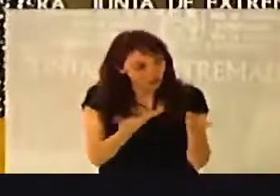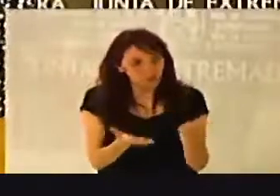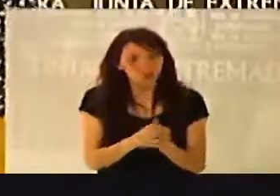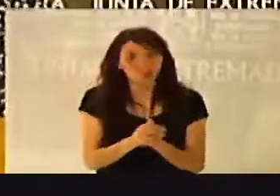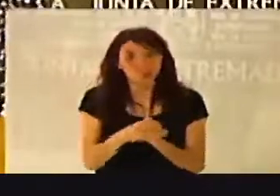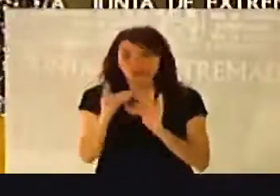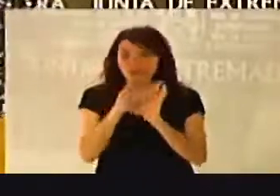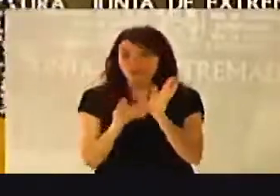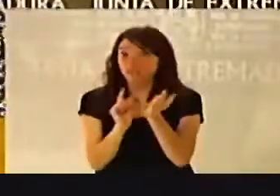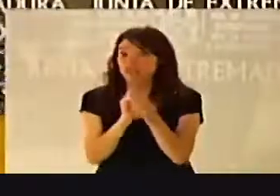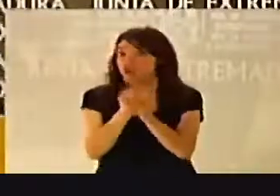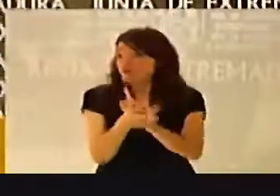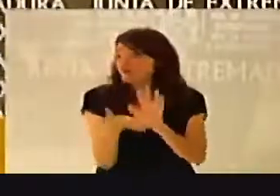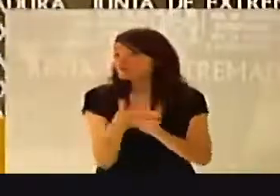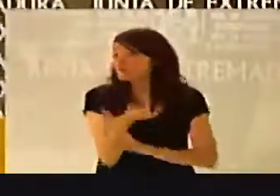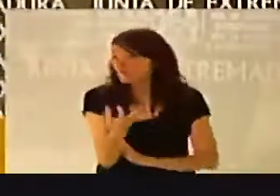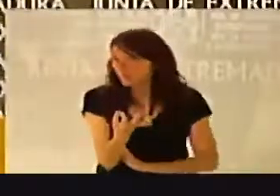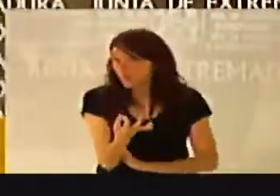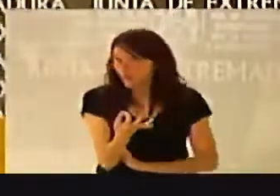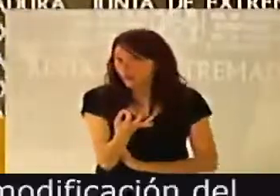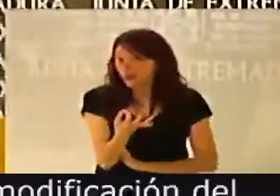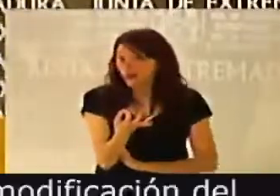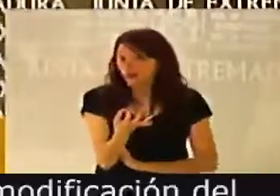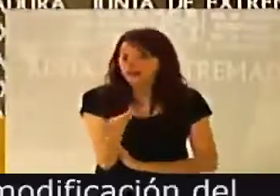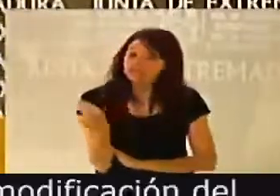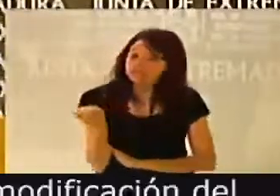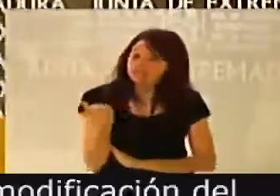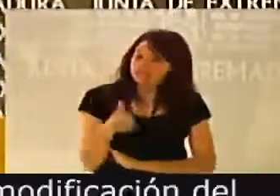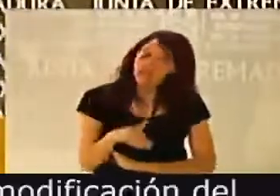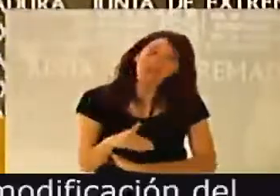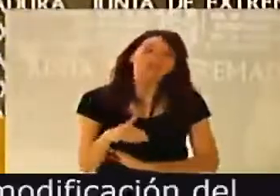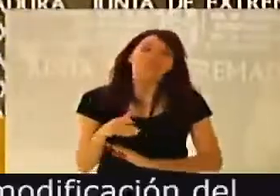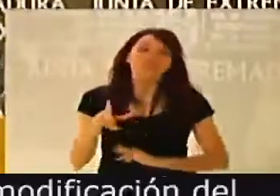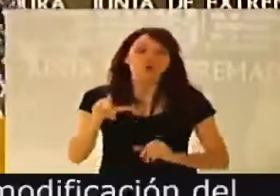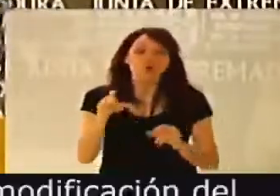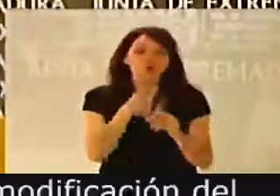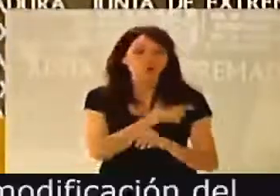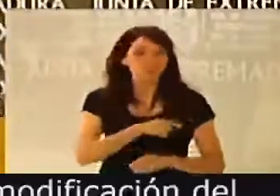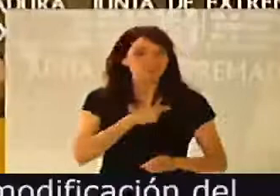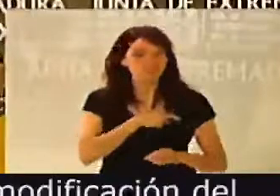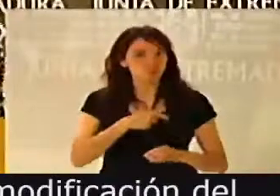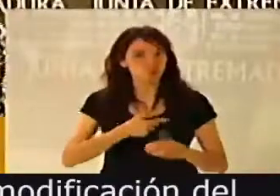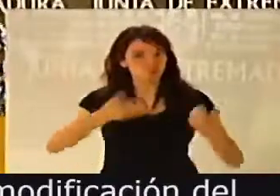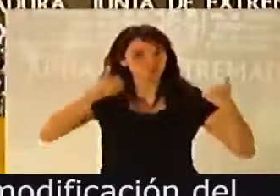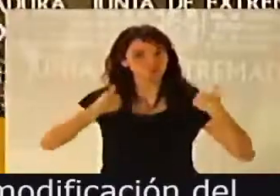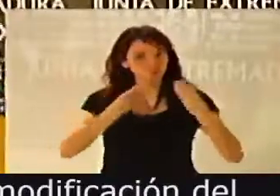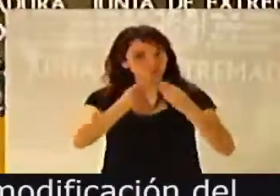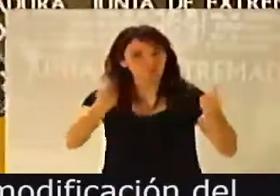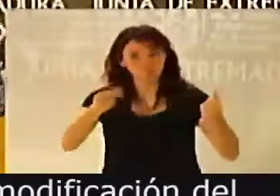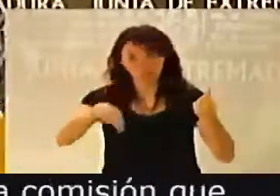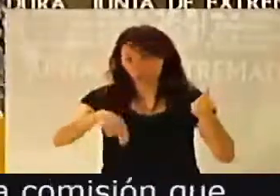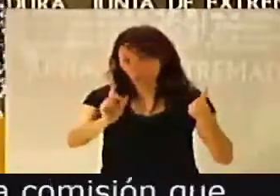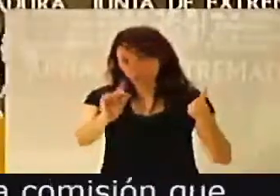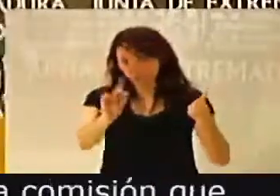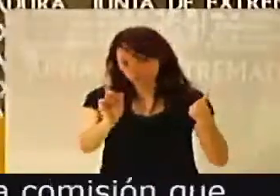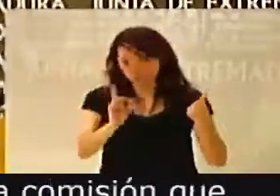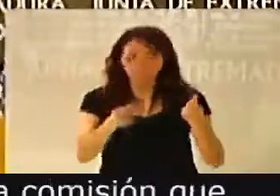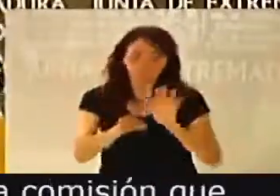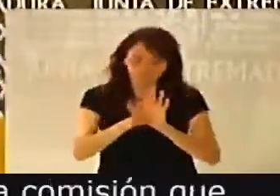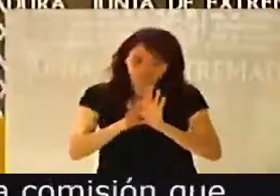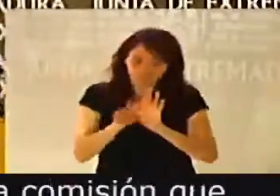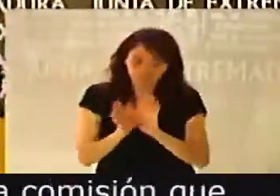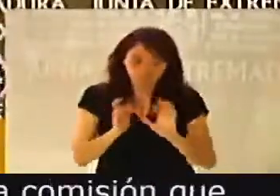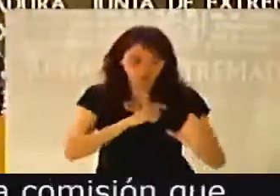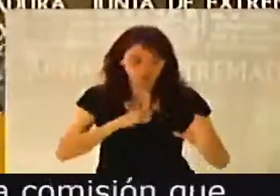del decreto no quiere decir que no siga existiendo la comisión que regula esto, ¿de acuerdo? Es decir, sigue existiendo